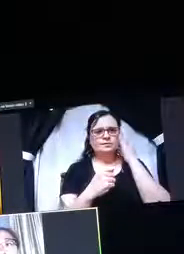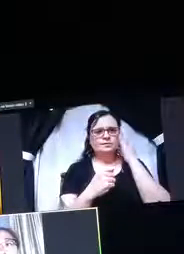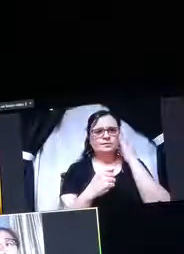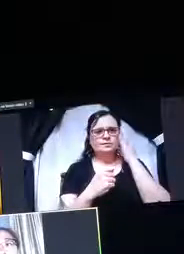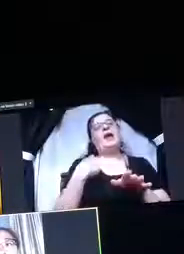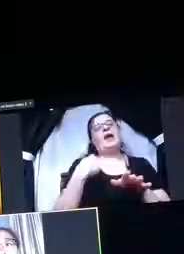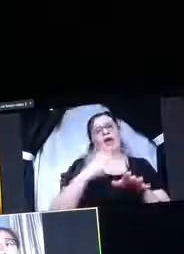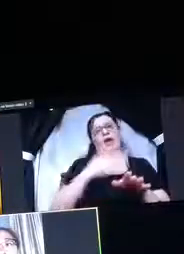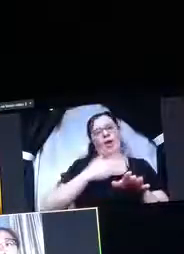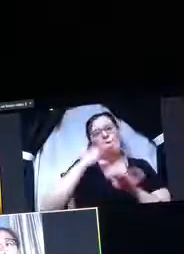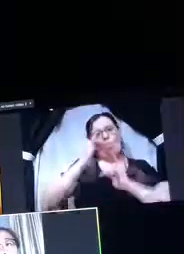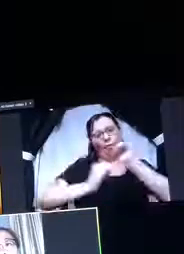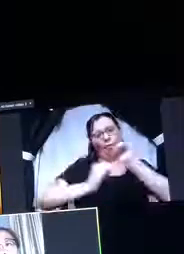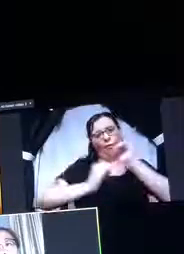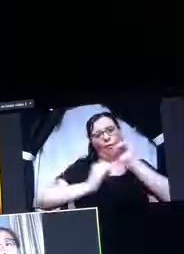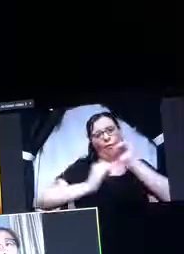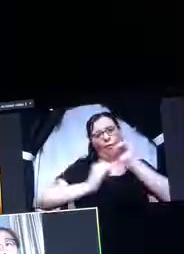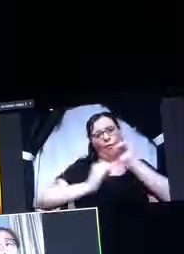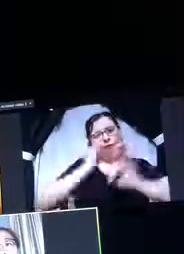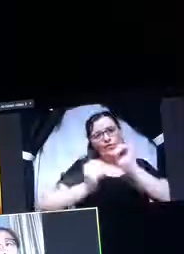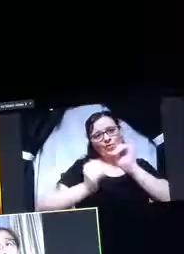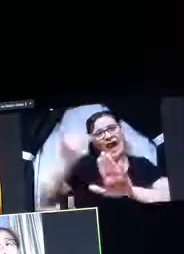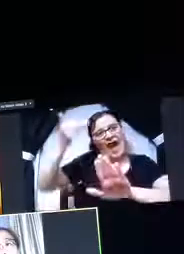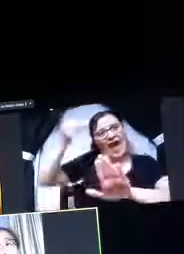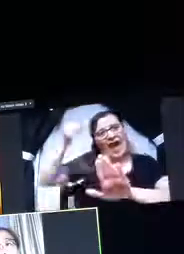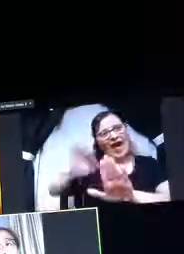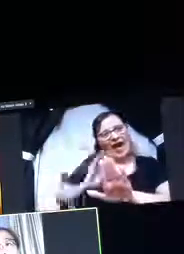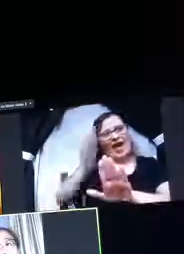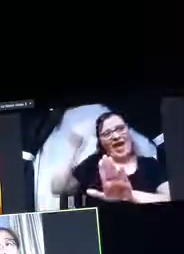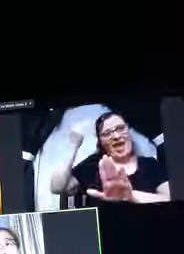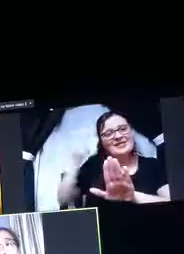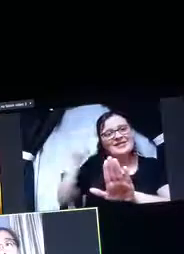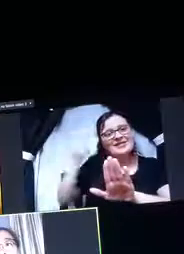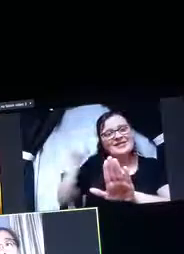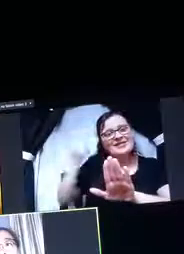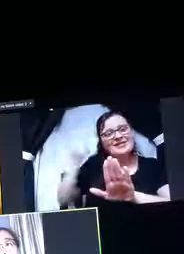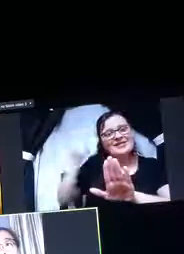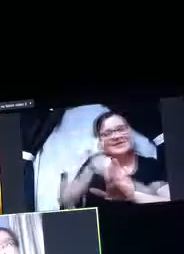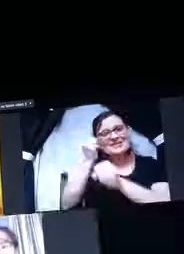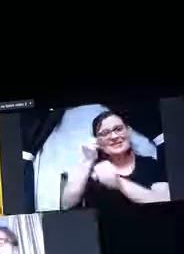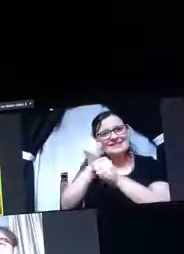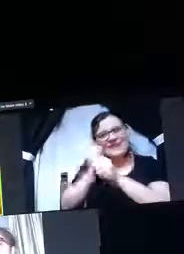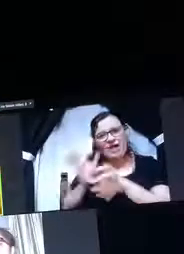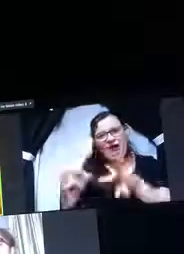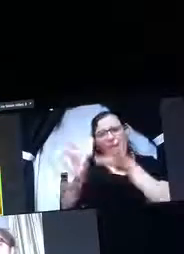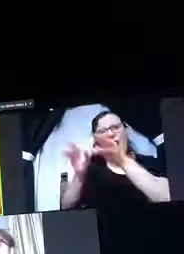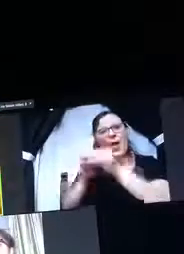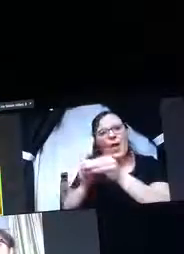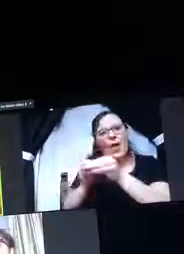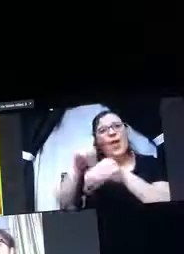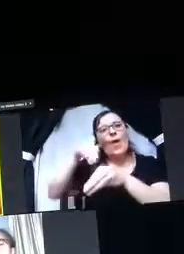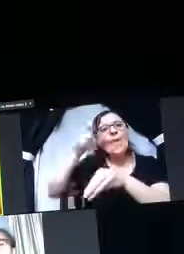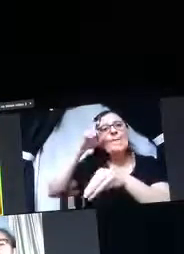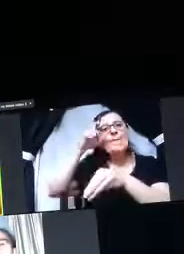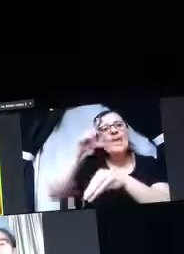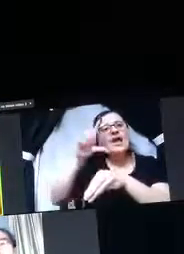cuando vos trabajabas con Melody que me pareció como una explosión de saber. ¿Cómo puede ser